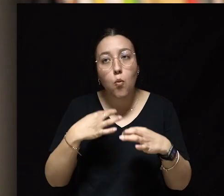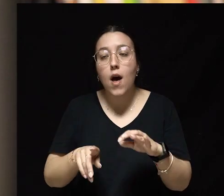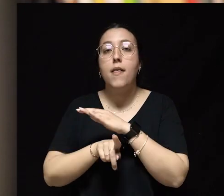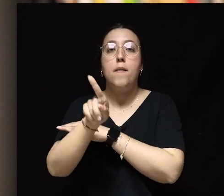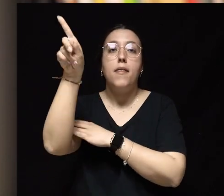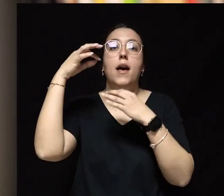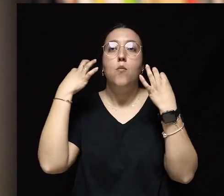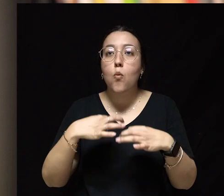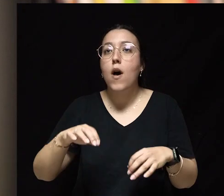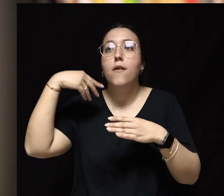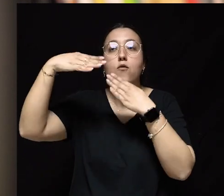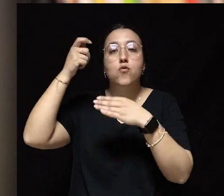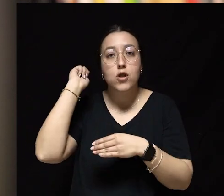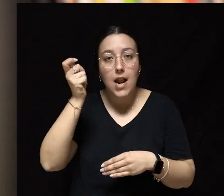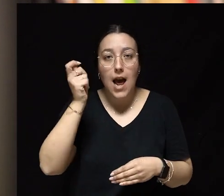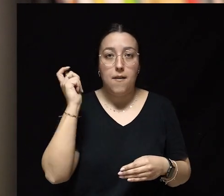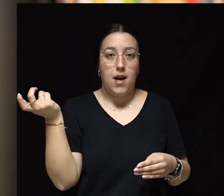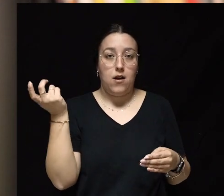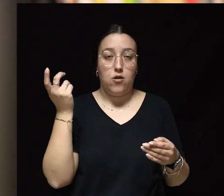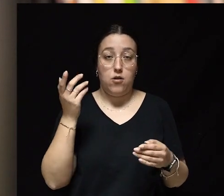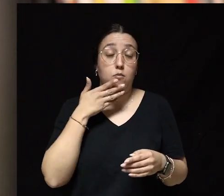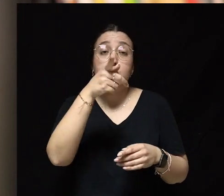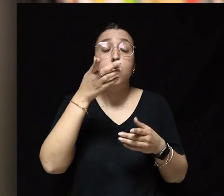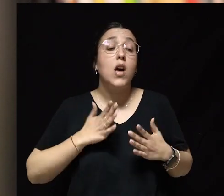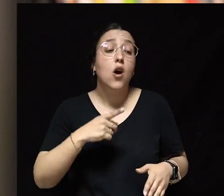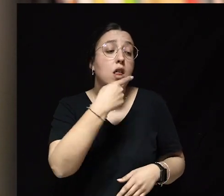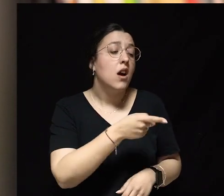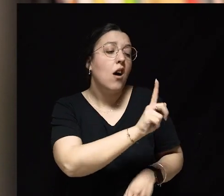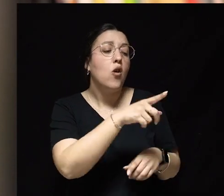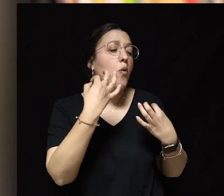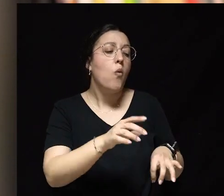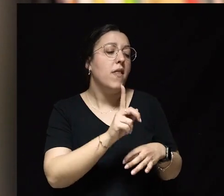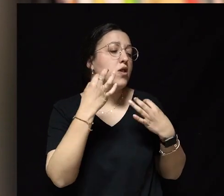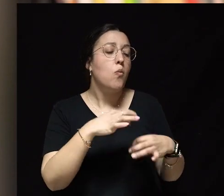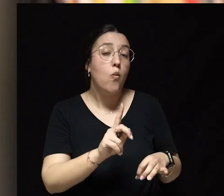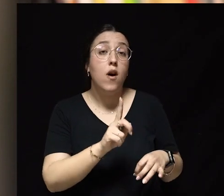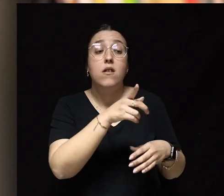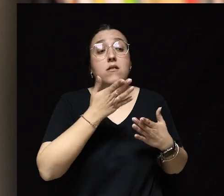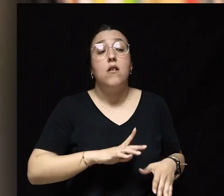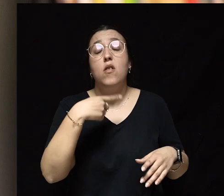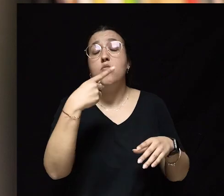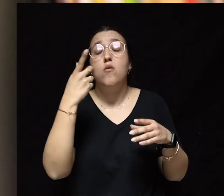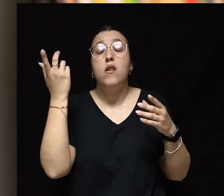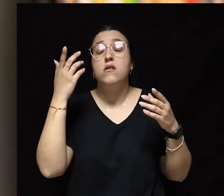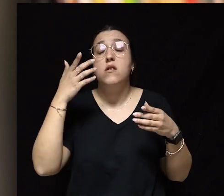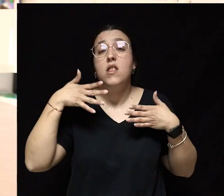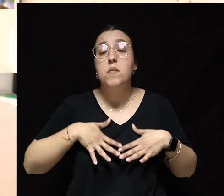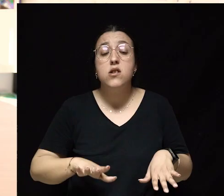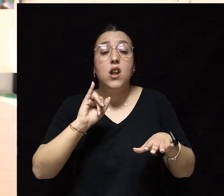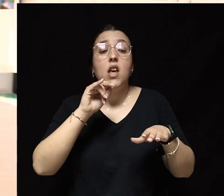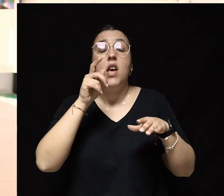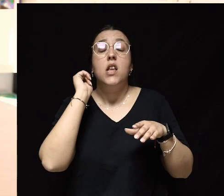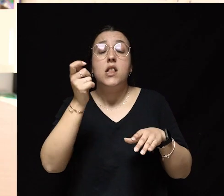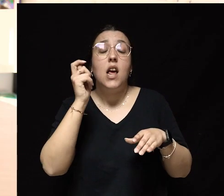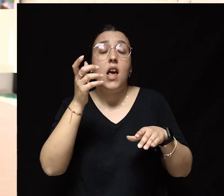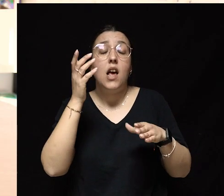muy bajito y piensan que no van a llegar a lo que llegan otros niños, como los padres que piensan que sus hijos no van a llegar a nada. Es el principal escollo